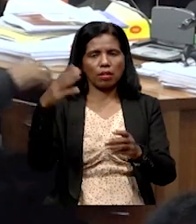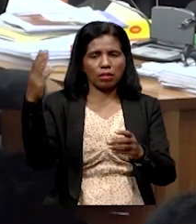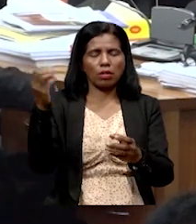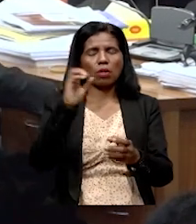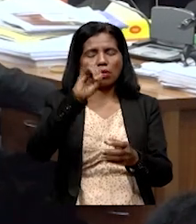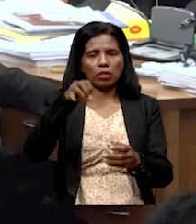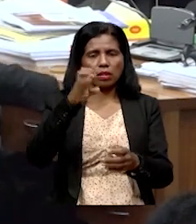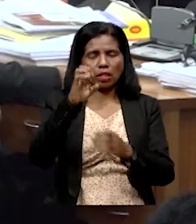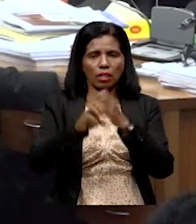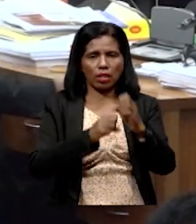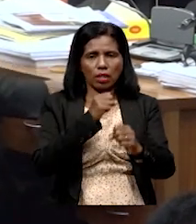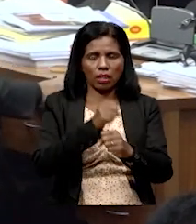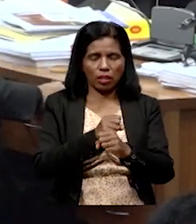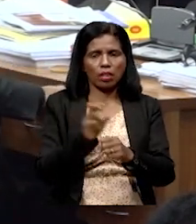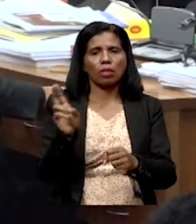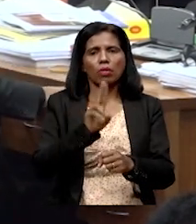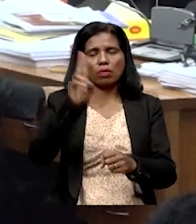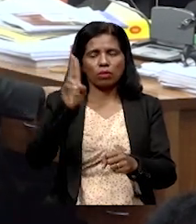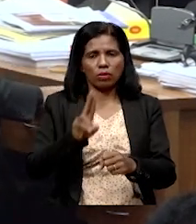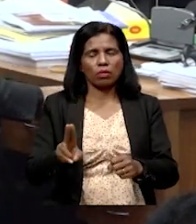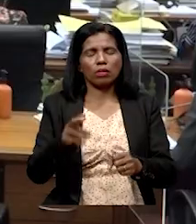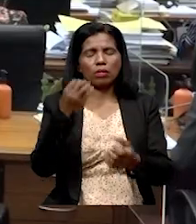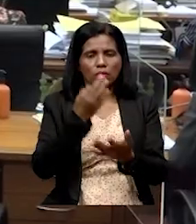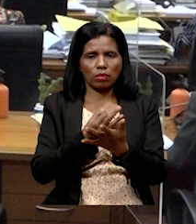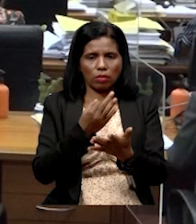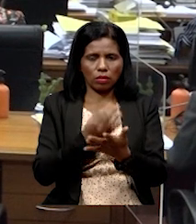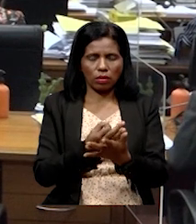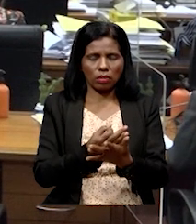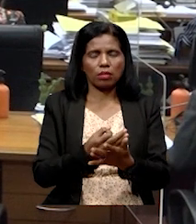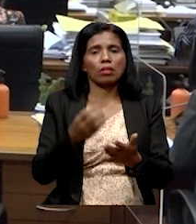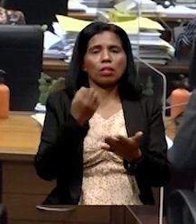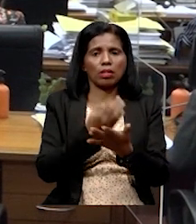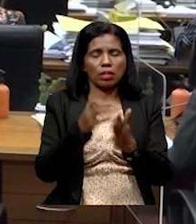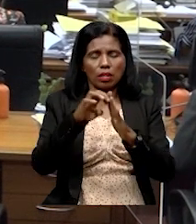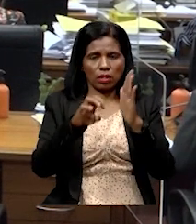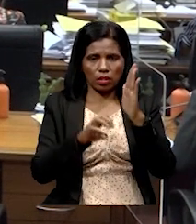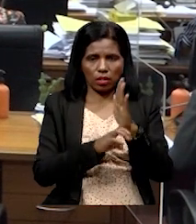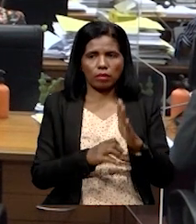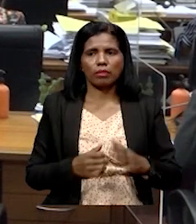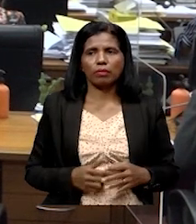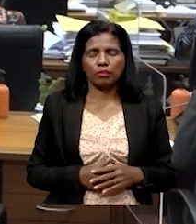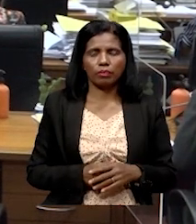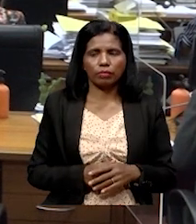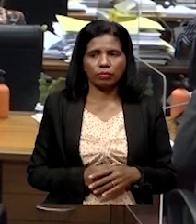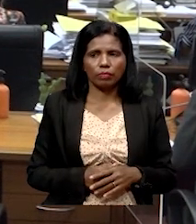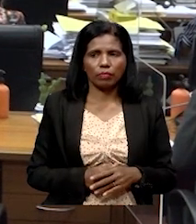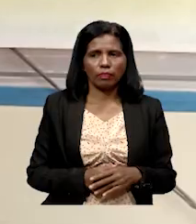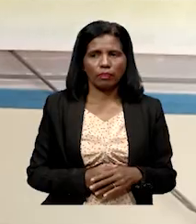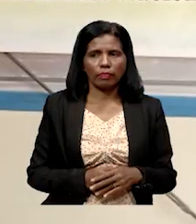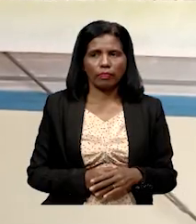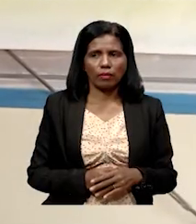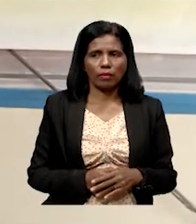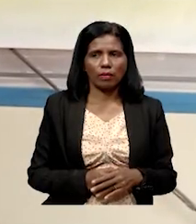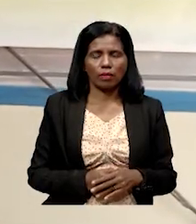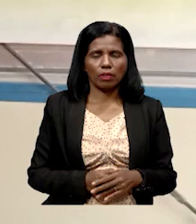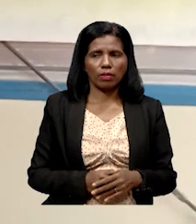orçamento geral estado, nebe utiliza ona ba funcionamento máquina estado durante ne. Se la presenta materia, se no se le va a dar un